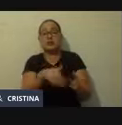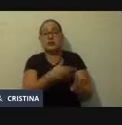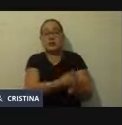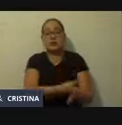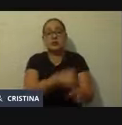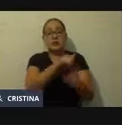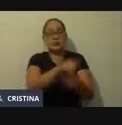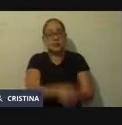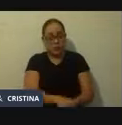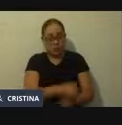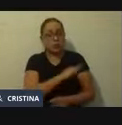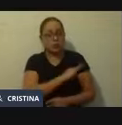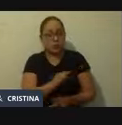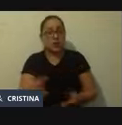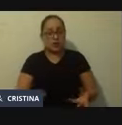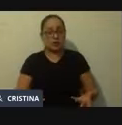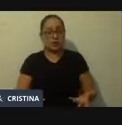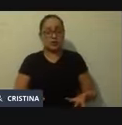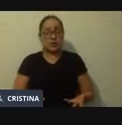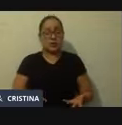sea, lejos de decir, oye,